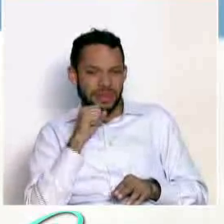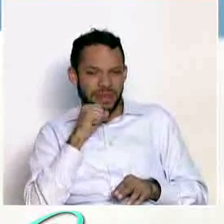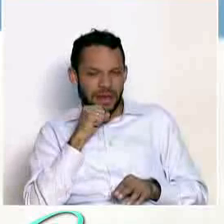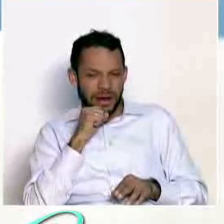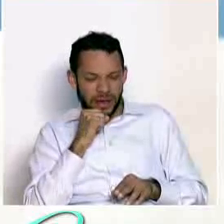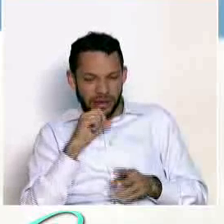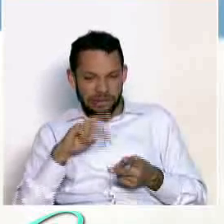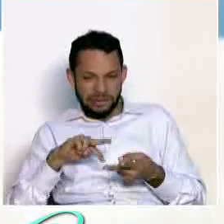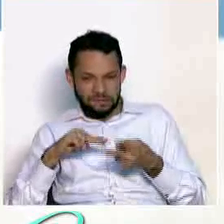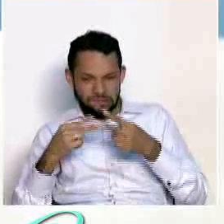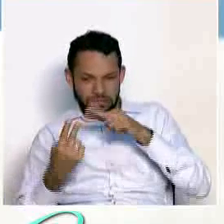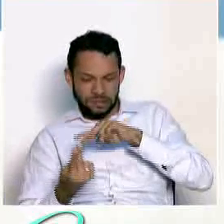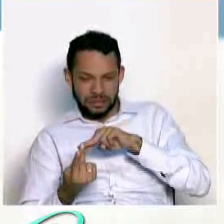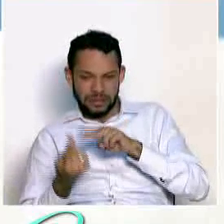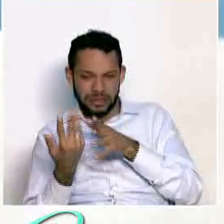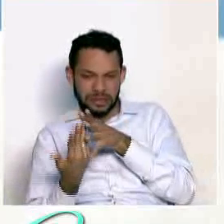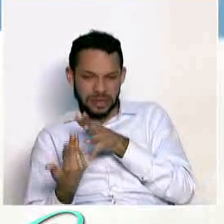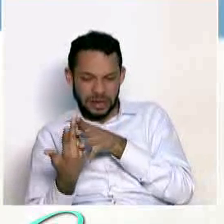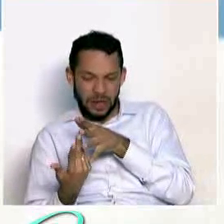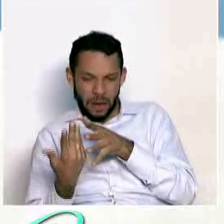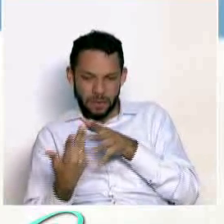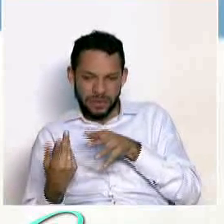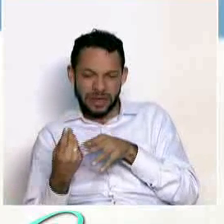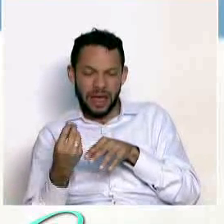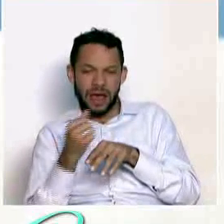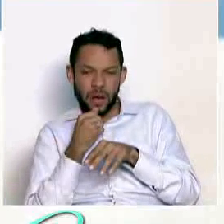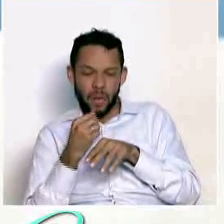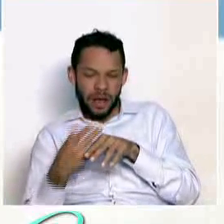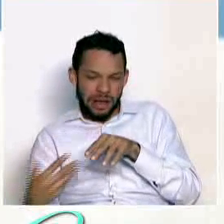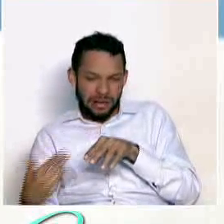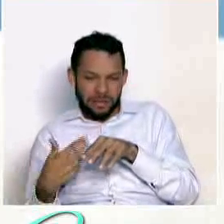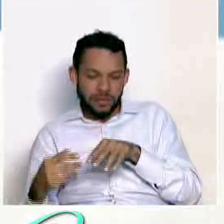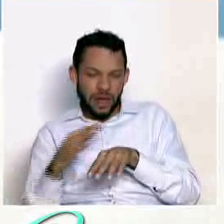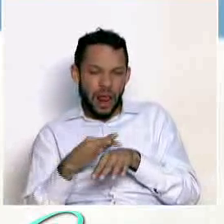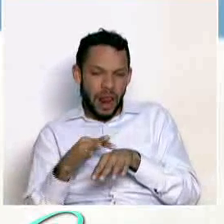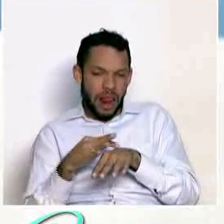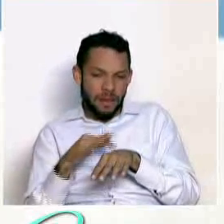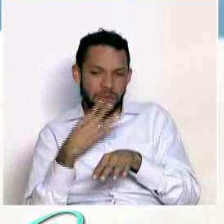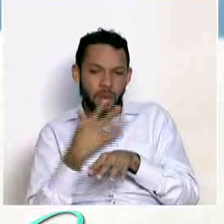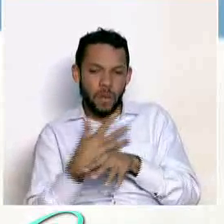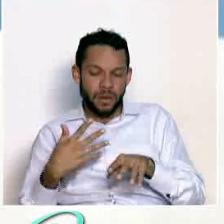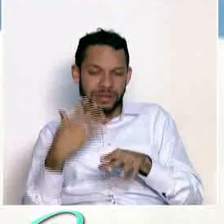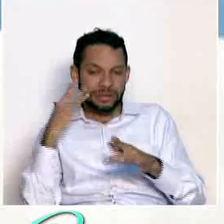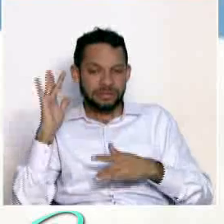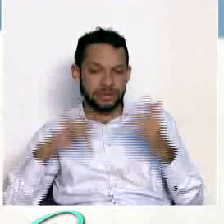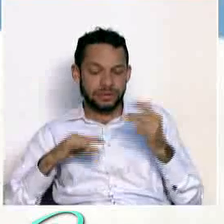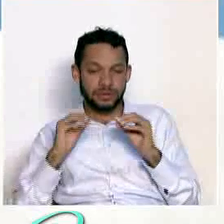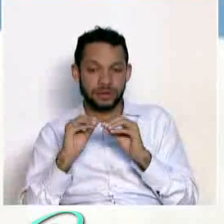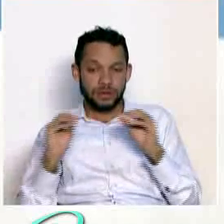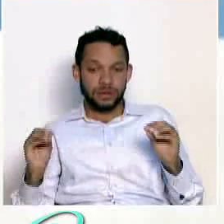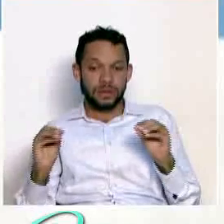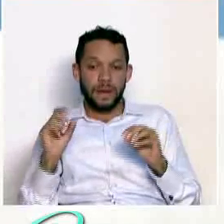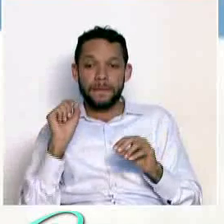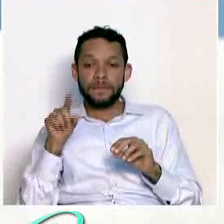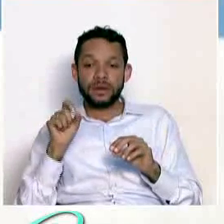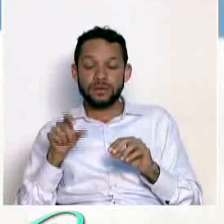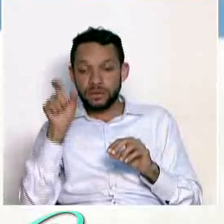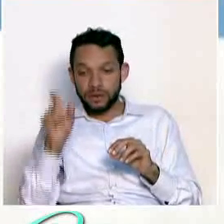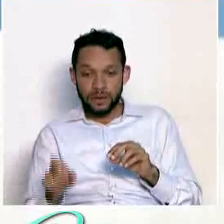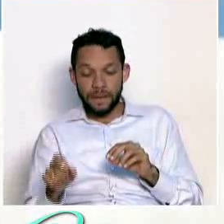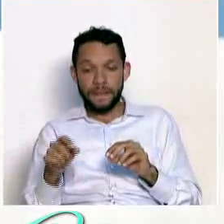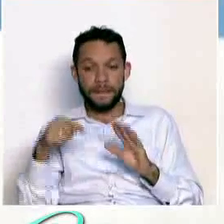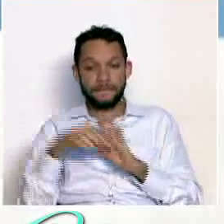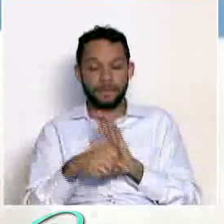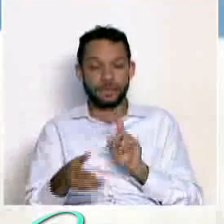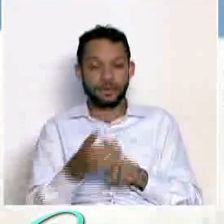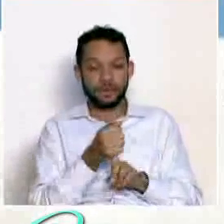invertido, con secreción, con tumoración, con calor, rubor y edema. Y ella consultó a la unidad intermedia